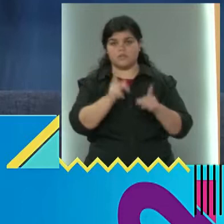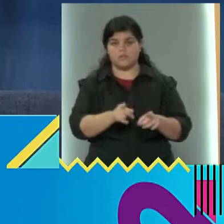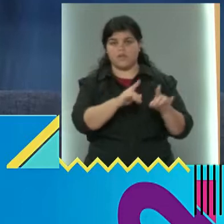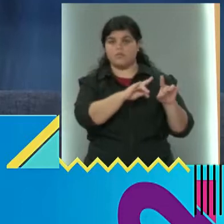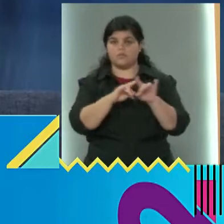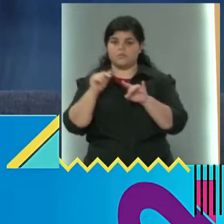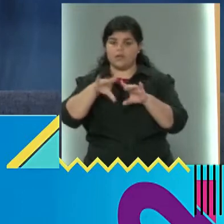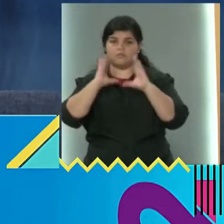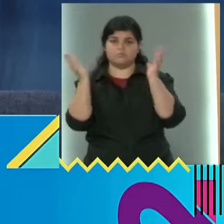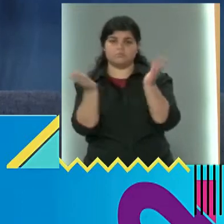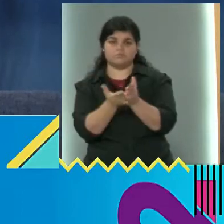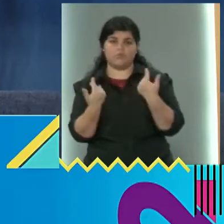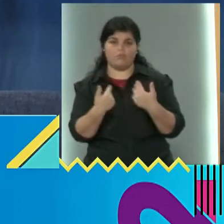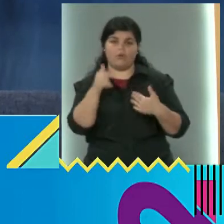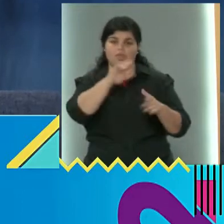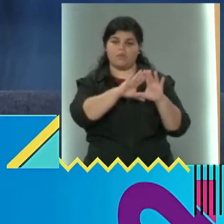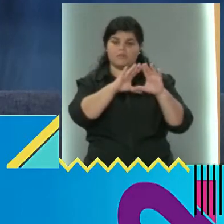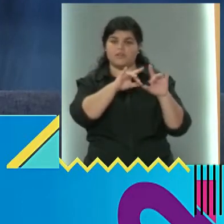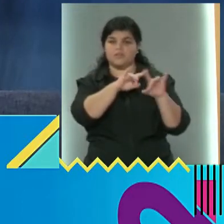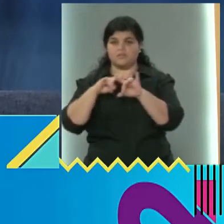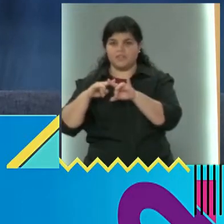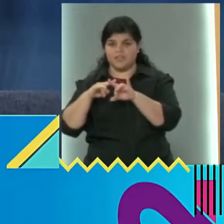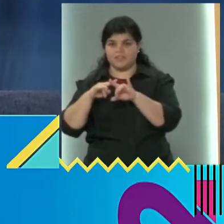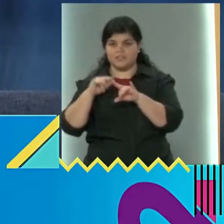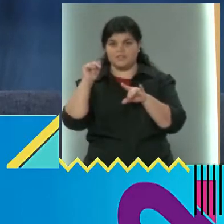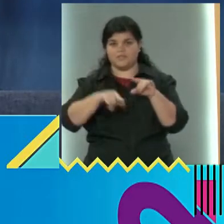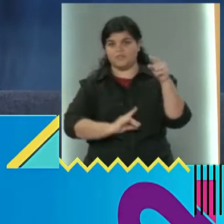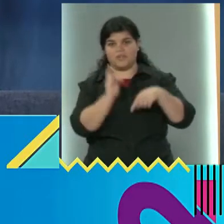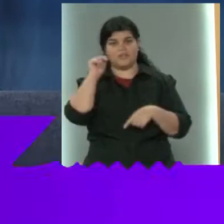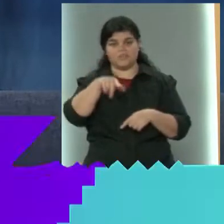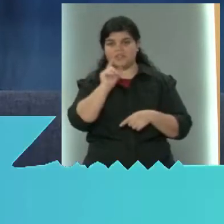supuesto los que nos sintonizan online, los que están del otro lado online en